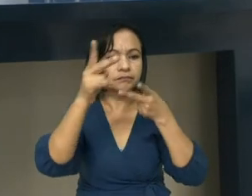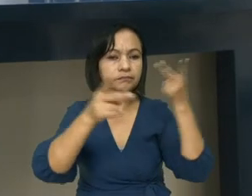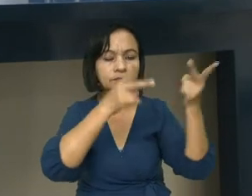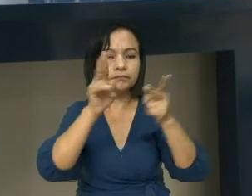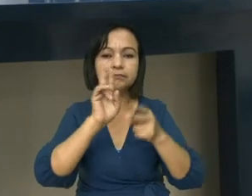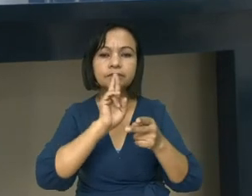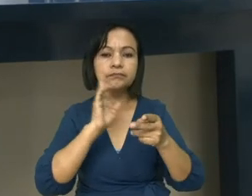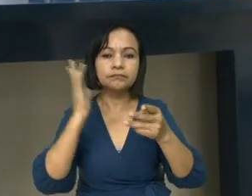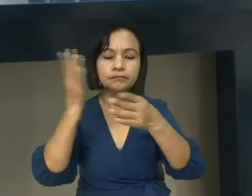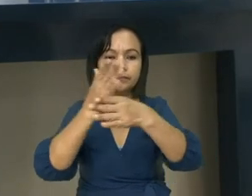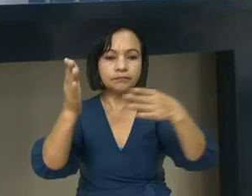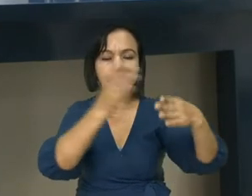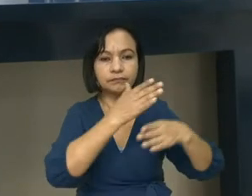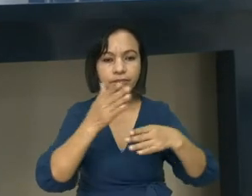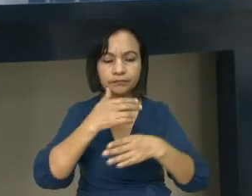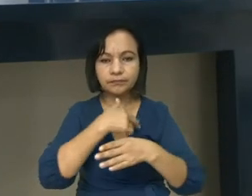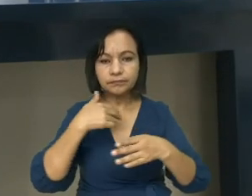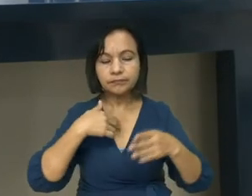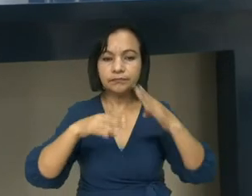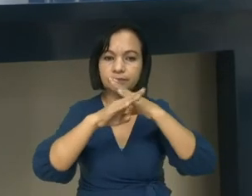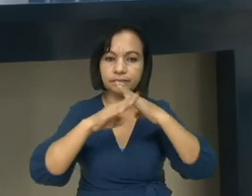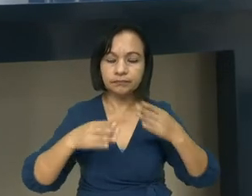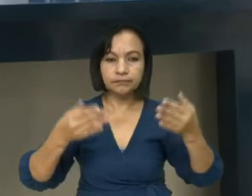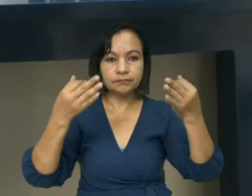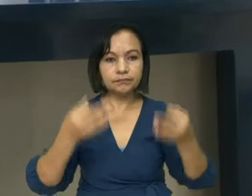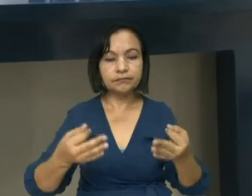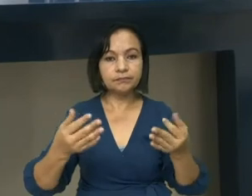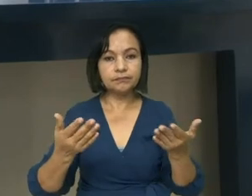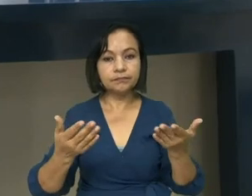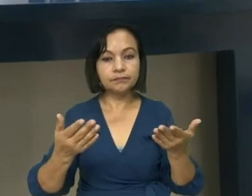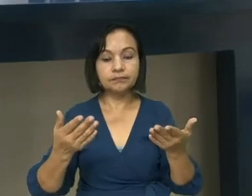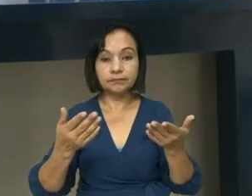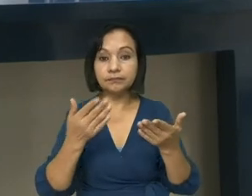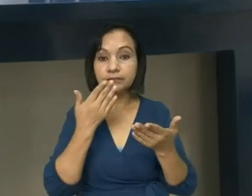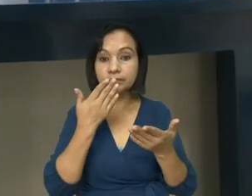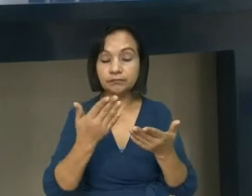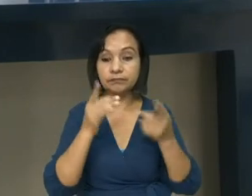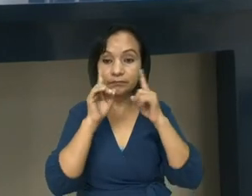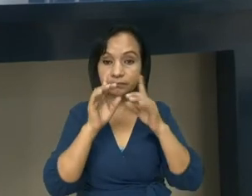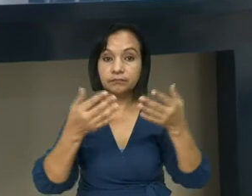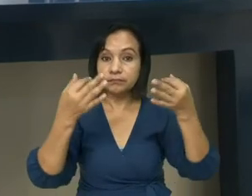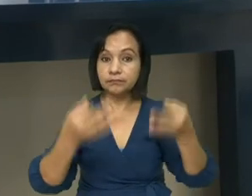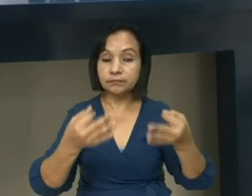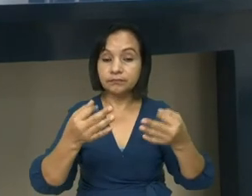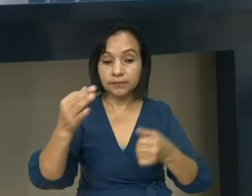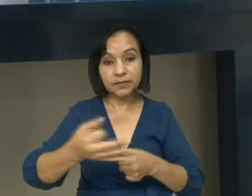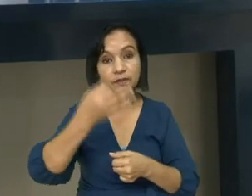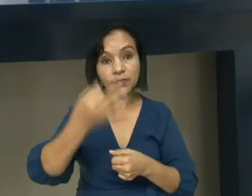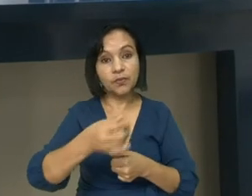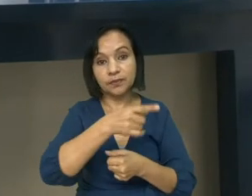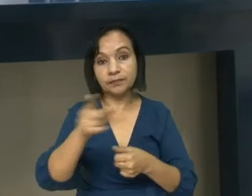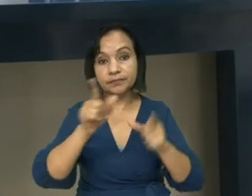diferentes restaurantes. Todavía disfrutando de la tranquilidad, ¿no? Porque además puerto seguro y ahí cuán importante ese aspecto que se garantiza